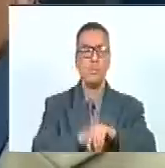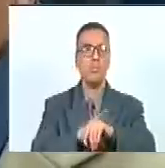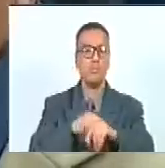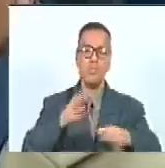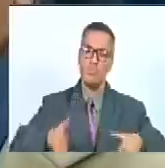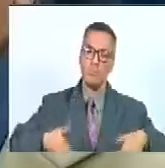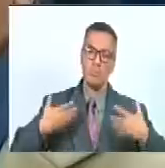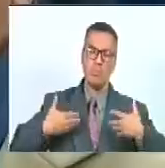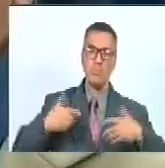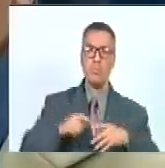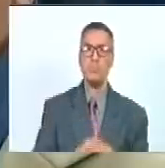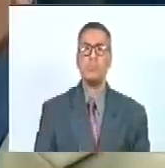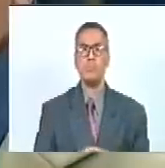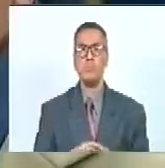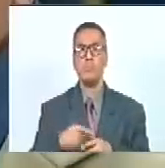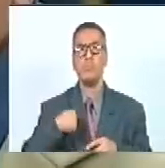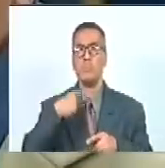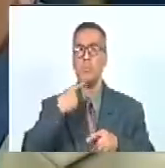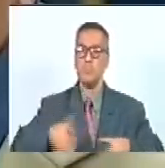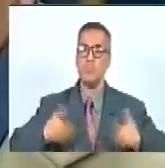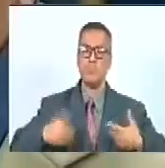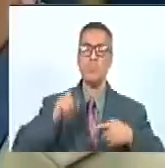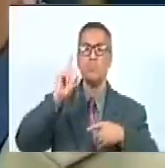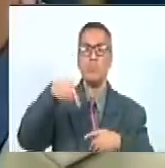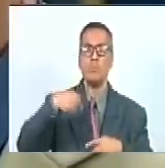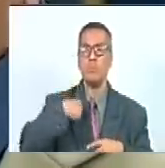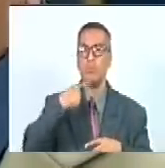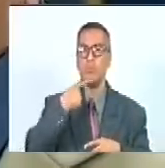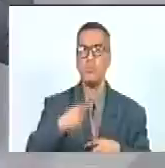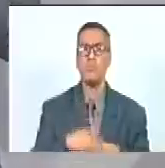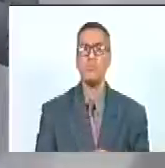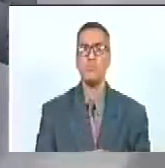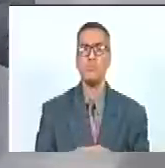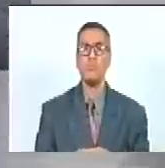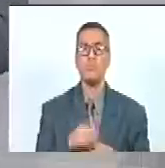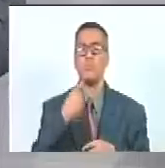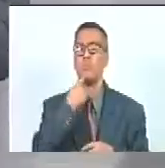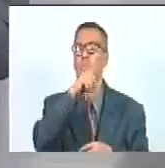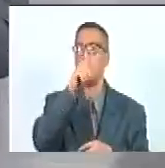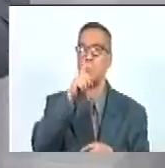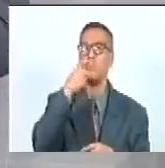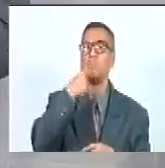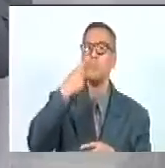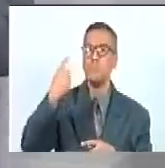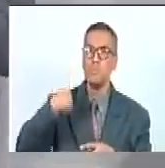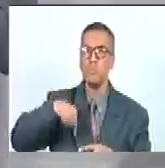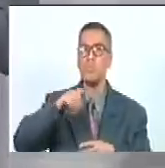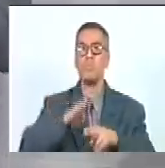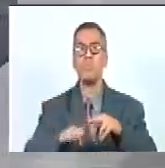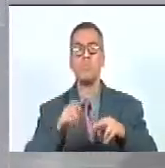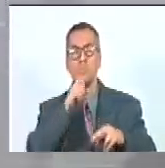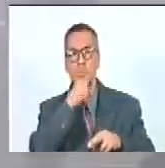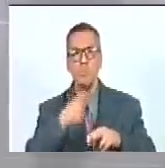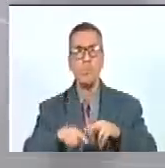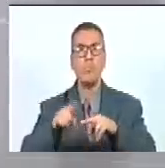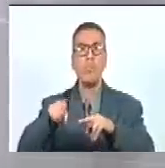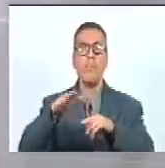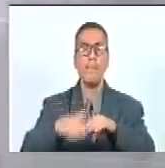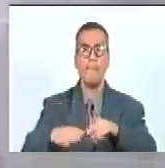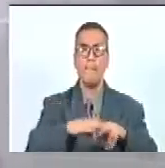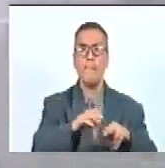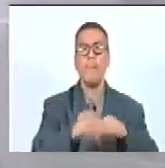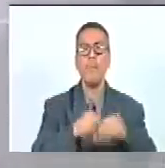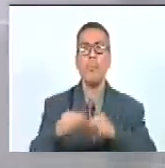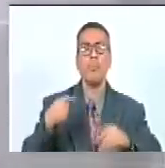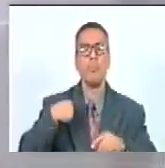de alegría, pero desde la alegría también decimos, cuando nos pregunten nuestros nietos y los hijos de nuestros nietos